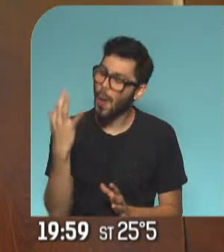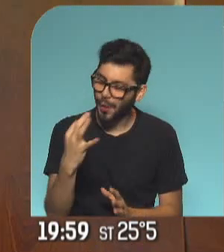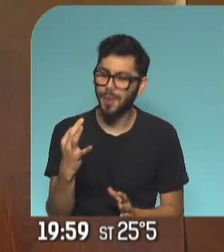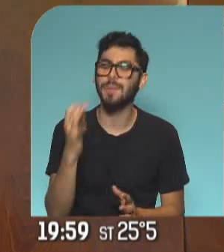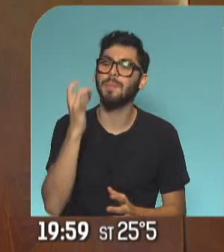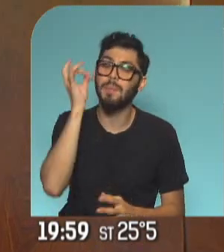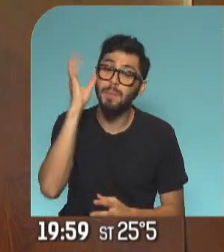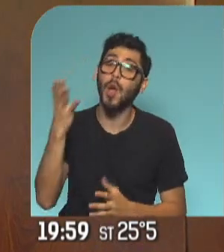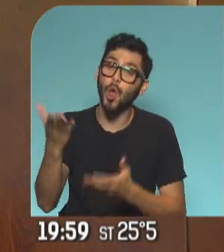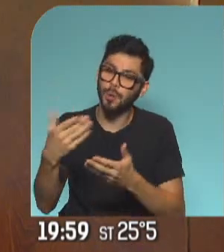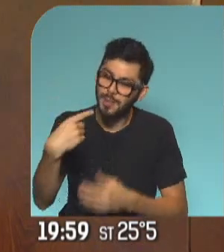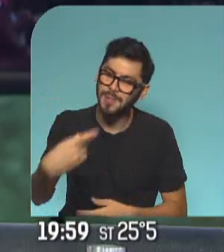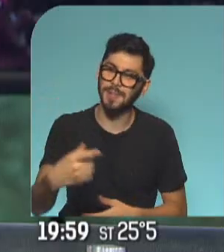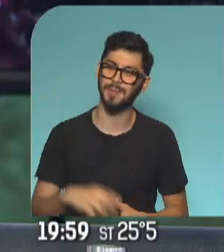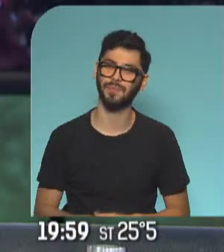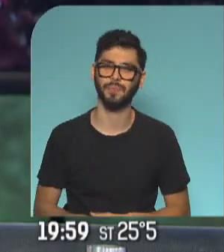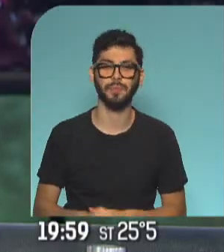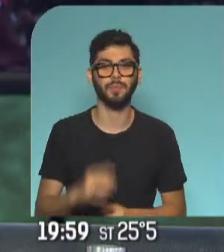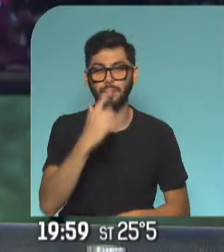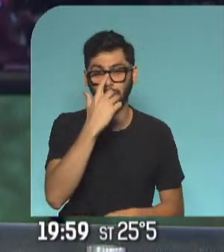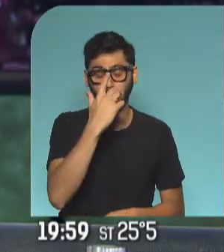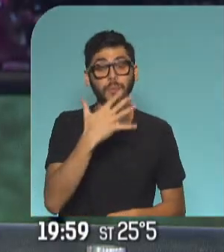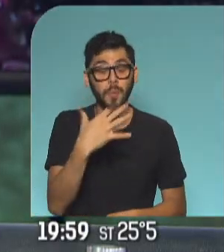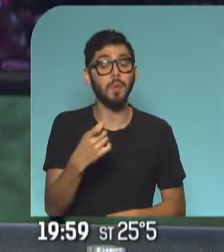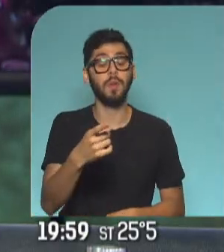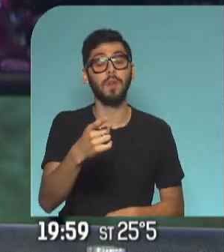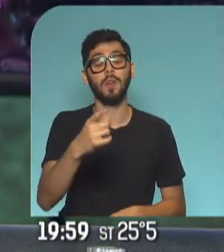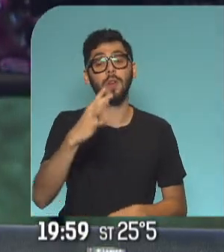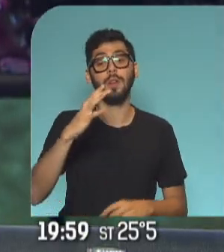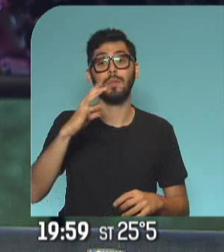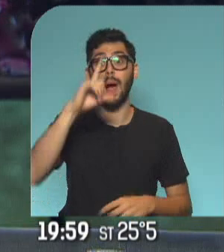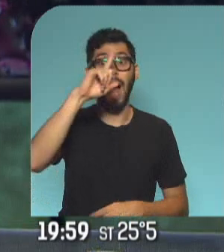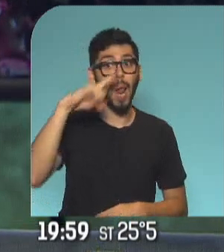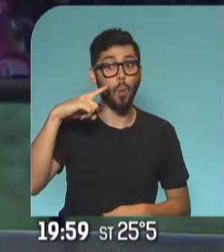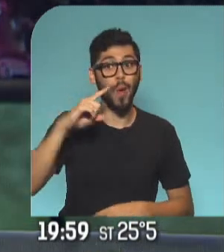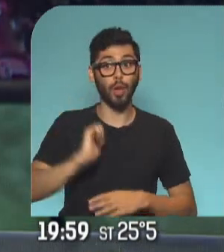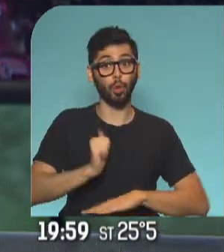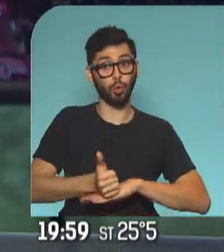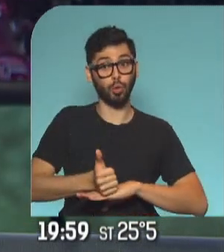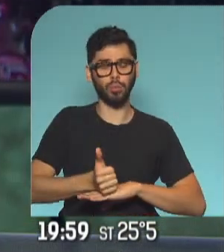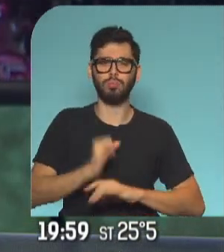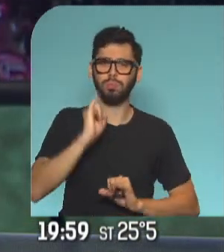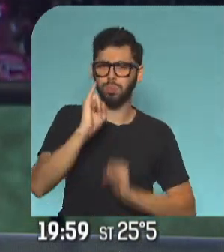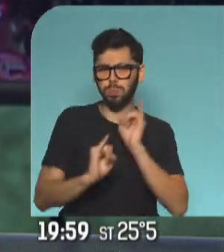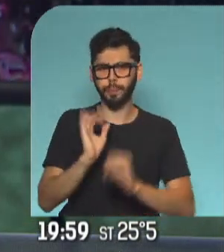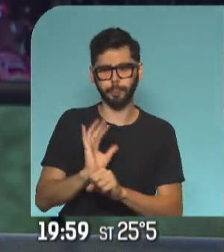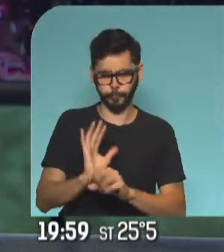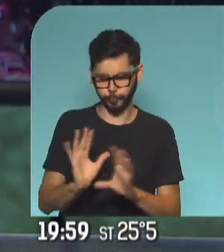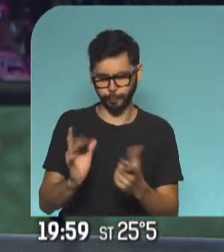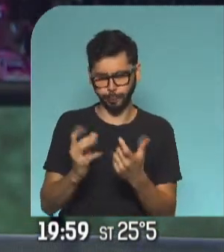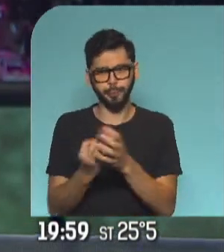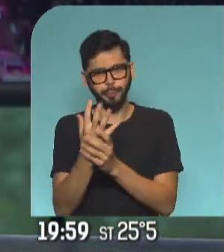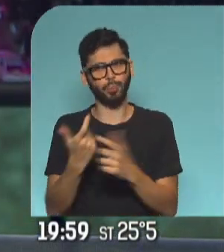seguía no la verdad que después de escuchar al presidente cuando cuando explicó el tenor de este este